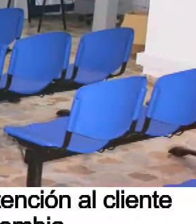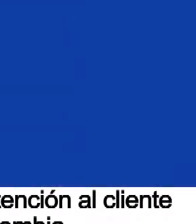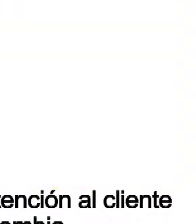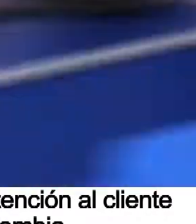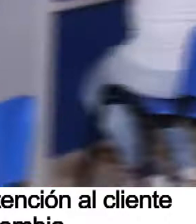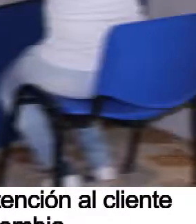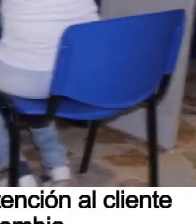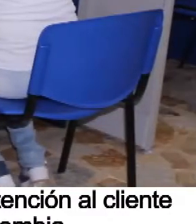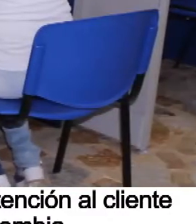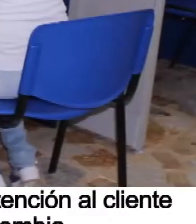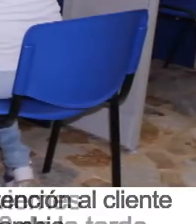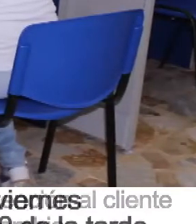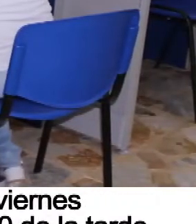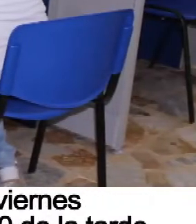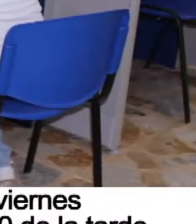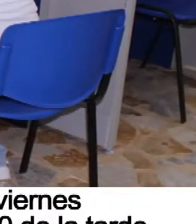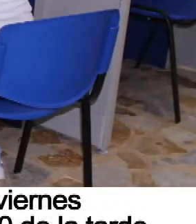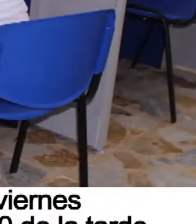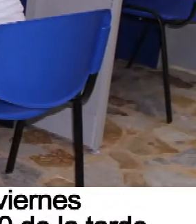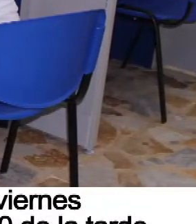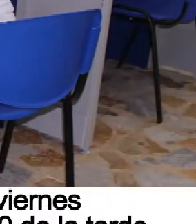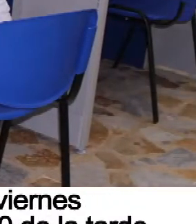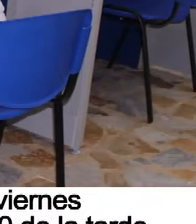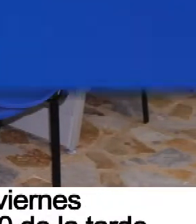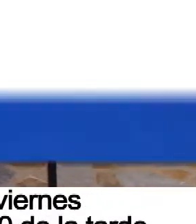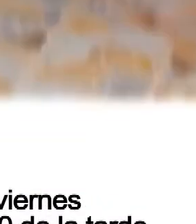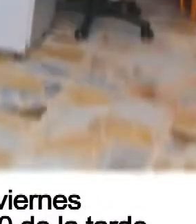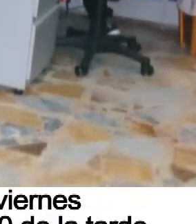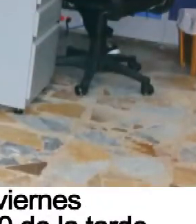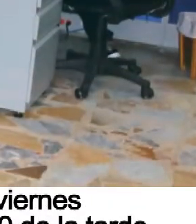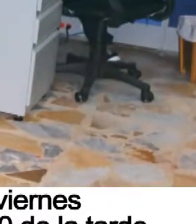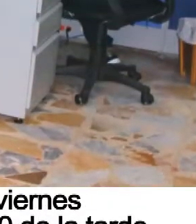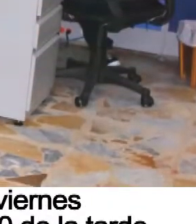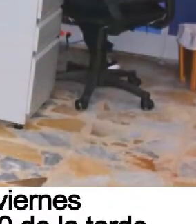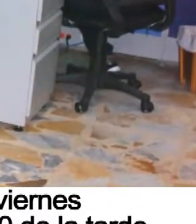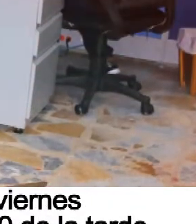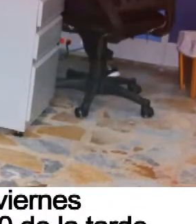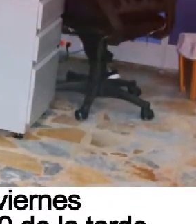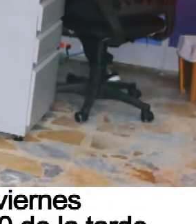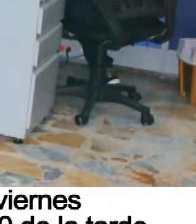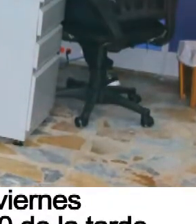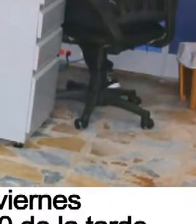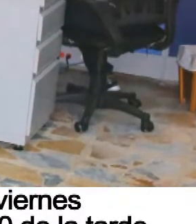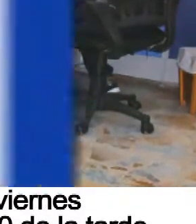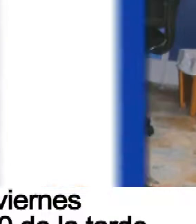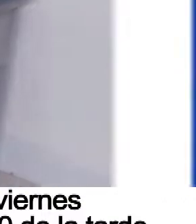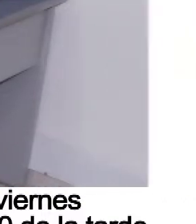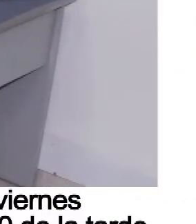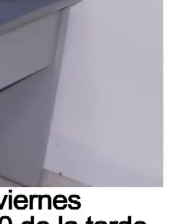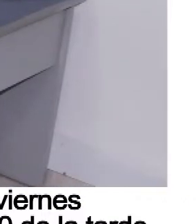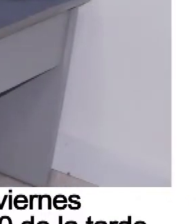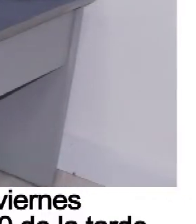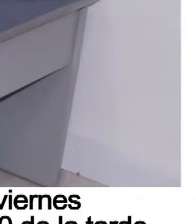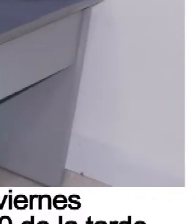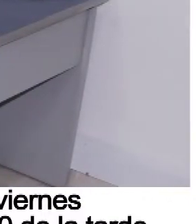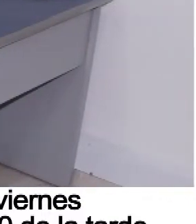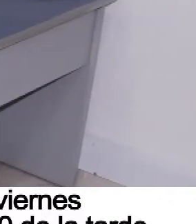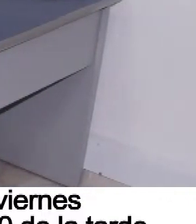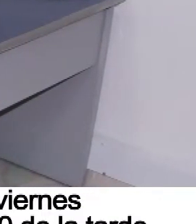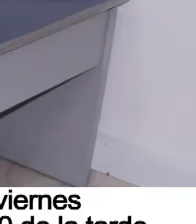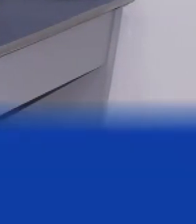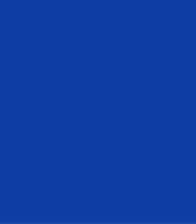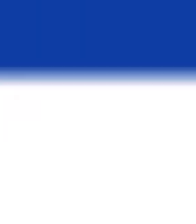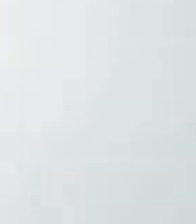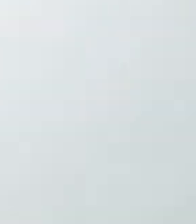49, número 1768 del barrio Colombia. Nuevas instalaciones, mayor espacio y mejor acceso. Horarios de atención de lunes a viernes